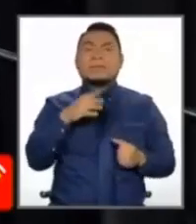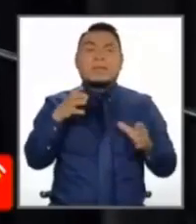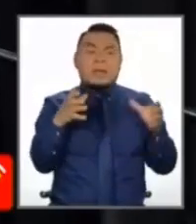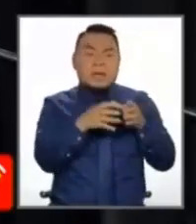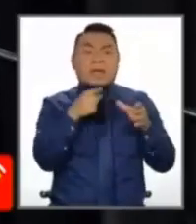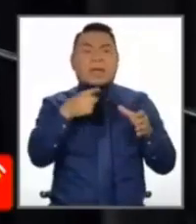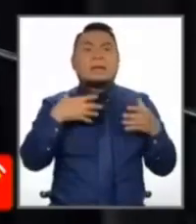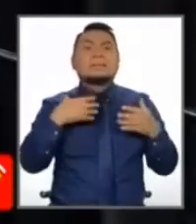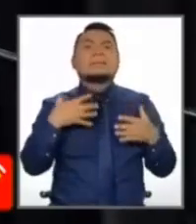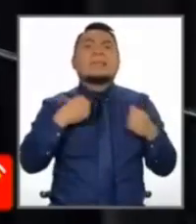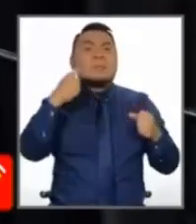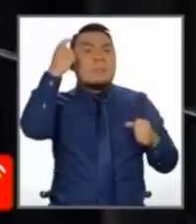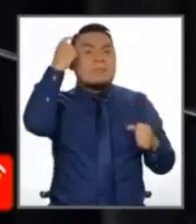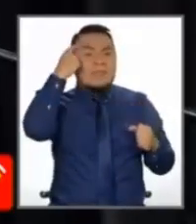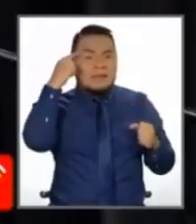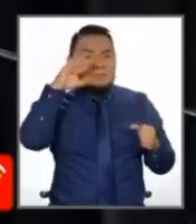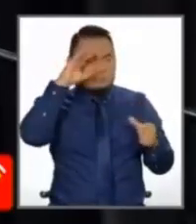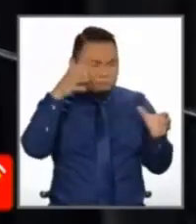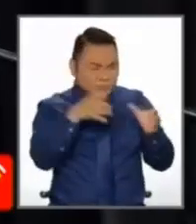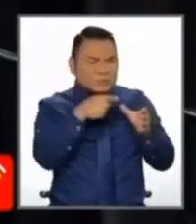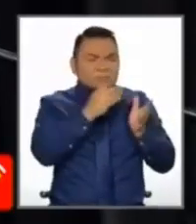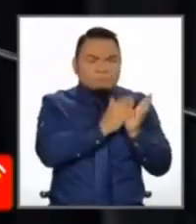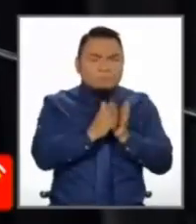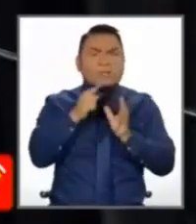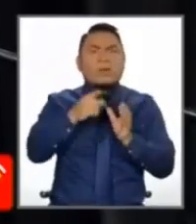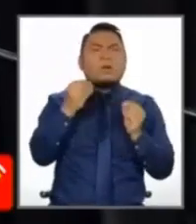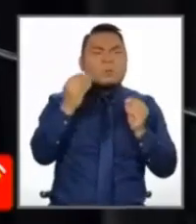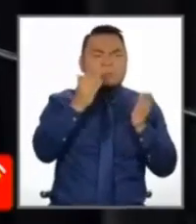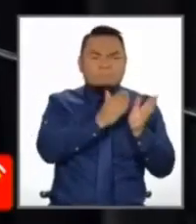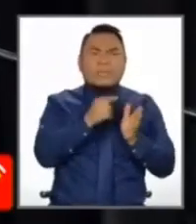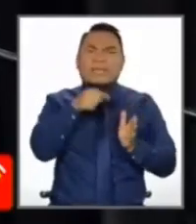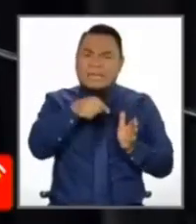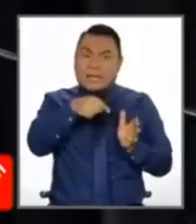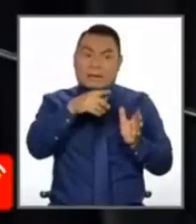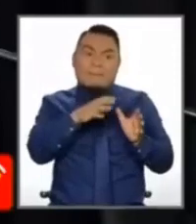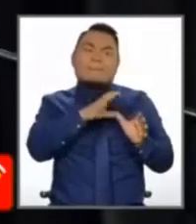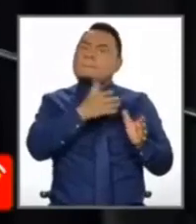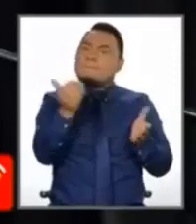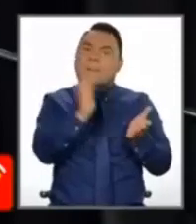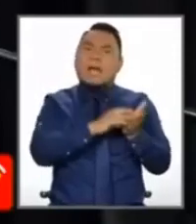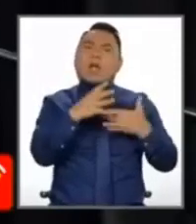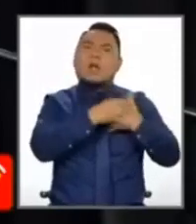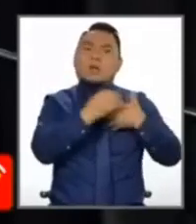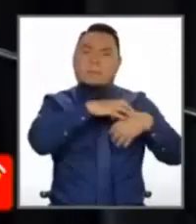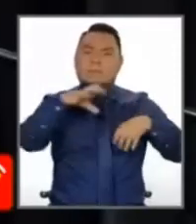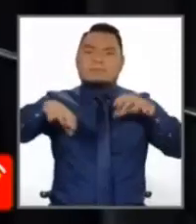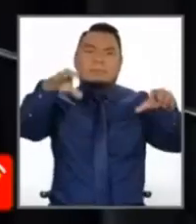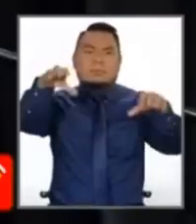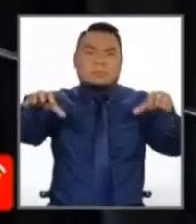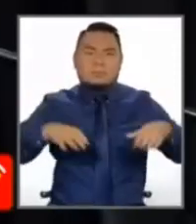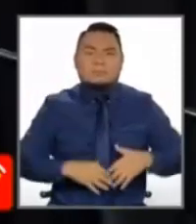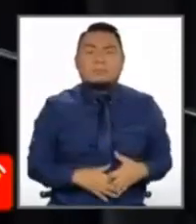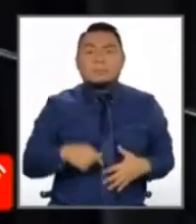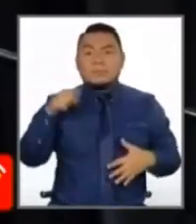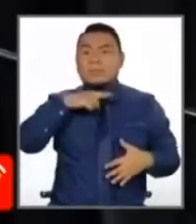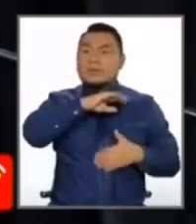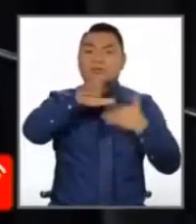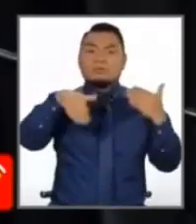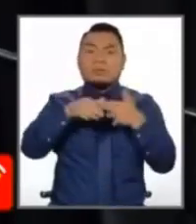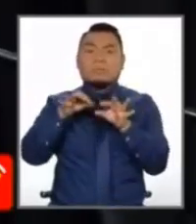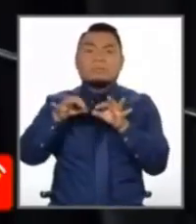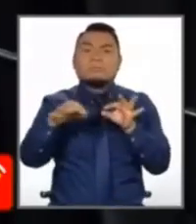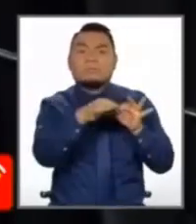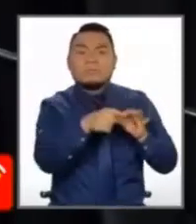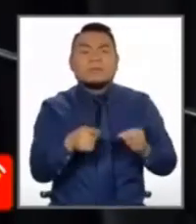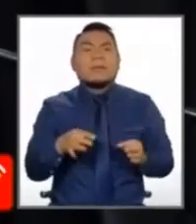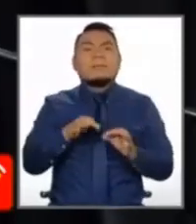salud mental que han empezado a crearse en distintas partes del país. Hay que extender esto. Necesitamos que en todas las regiones y